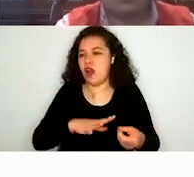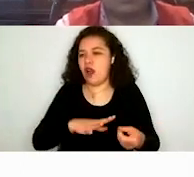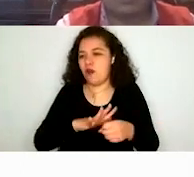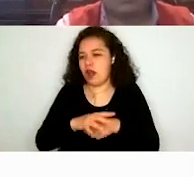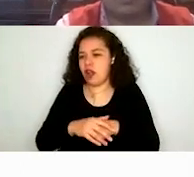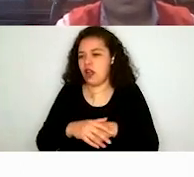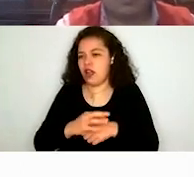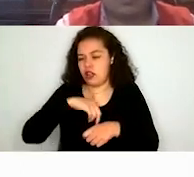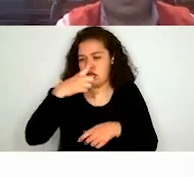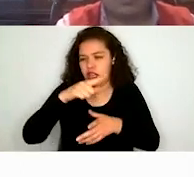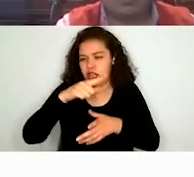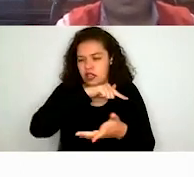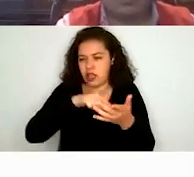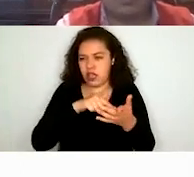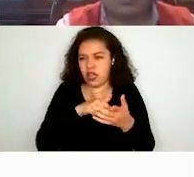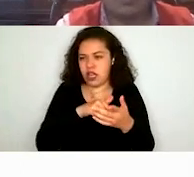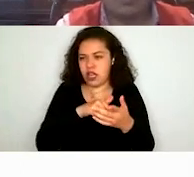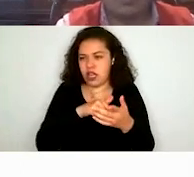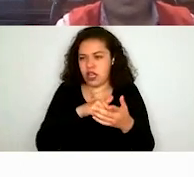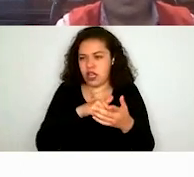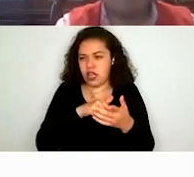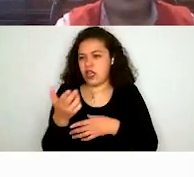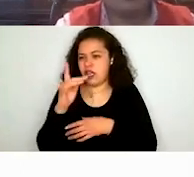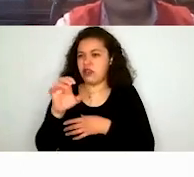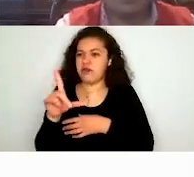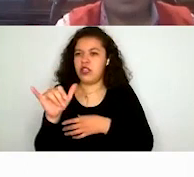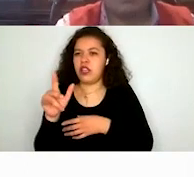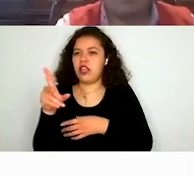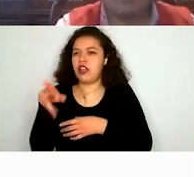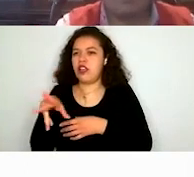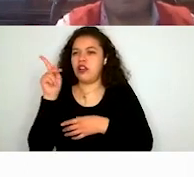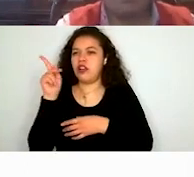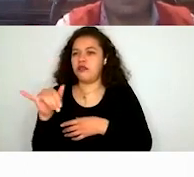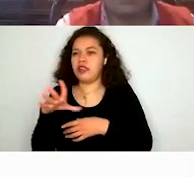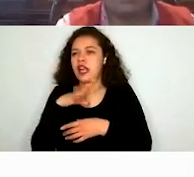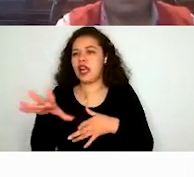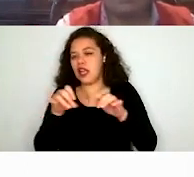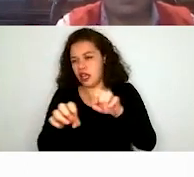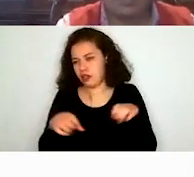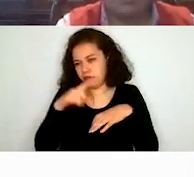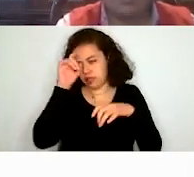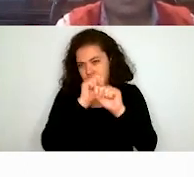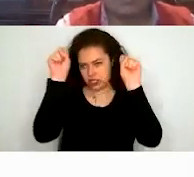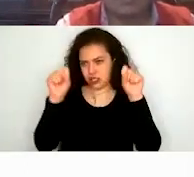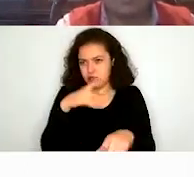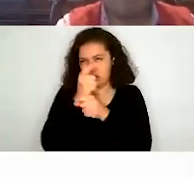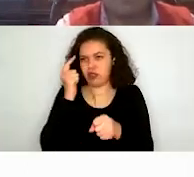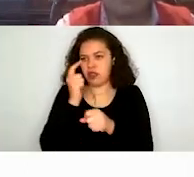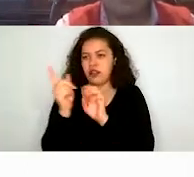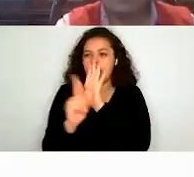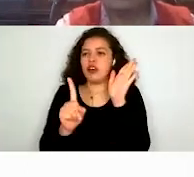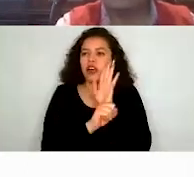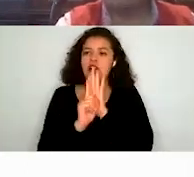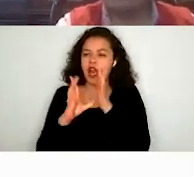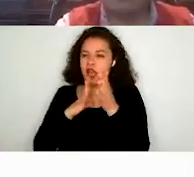mencionamos así: el establecimiento de inmueble denominado Restaurante Epsilon Pi cuenta con el equipamiento de sistema de detección y alarmas siguiente.